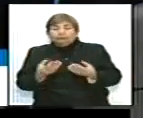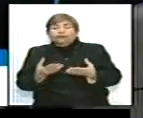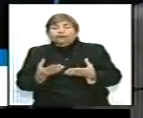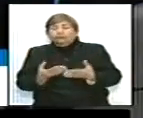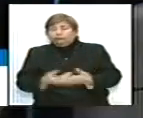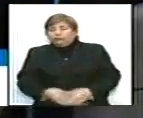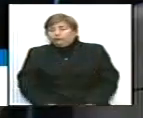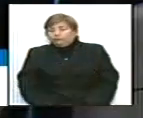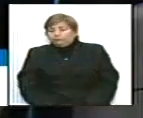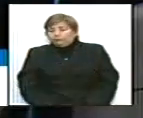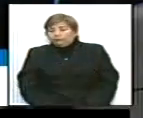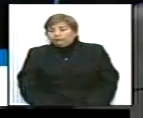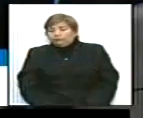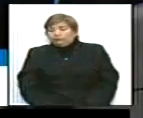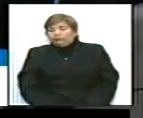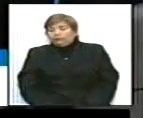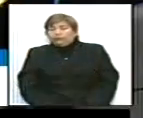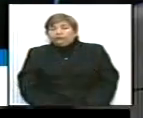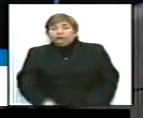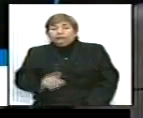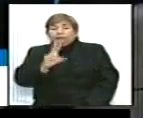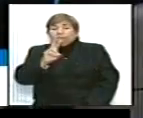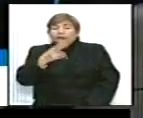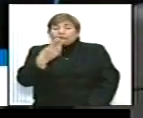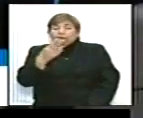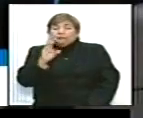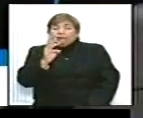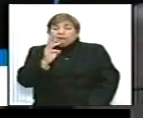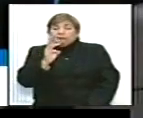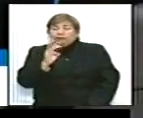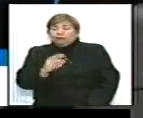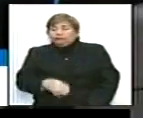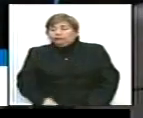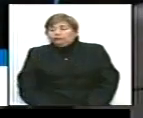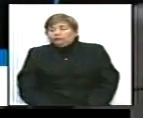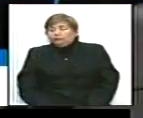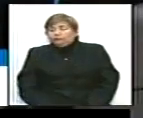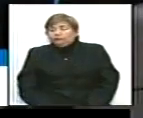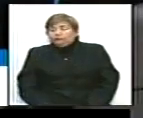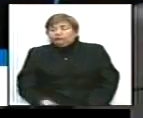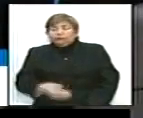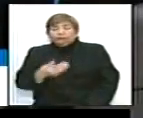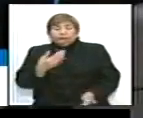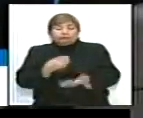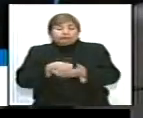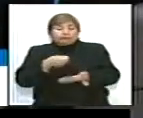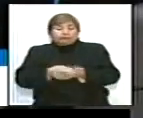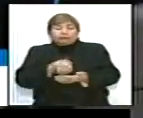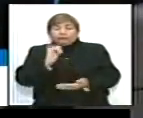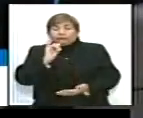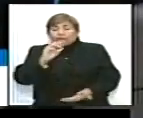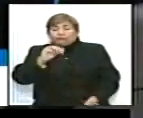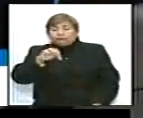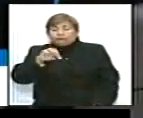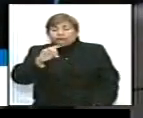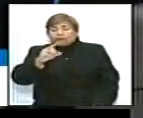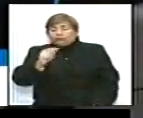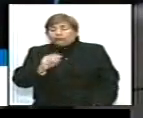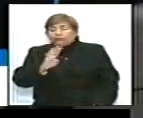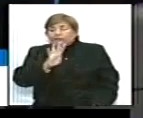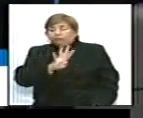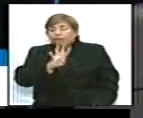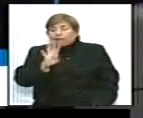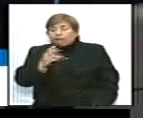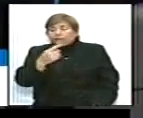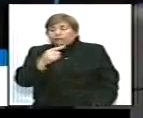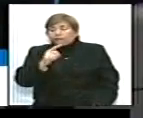señor? ¿Cuánto devuelven? En el 2016, la minería pagó por impuestos 1.944 millones,